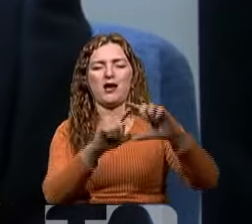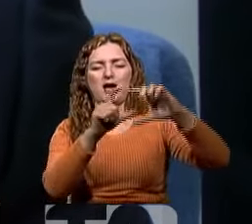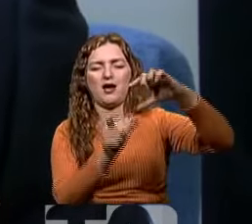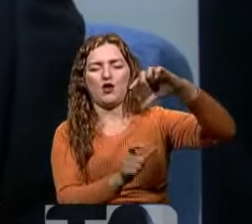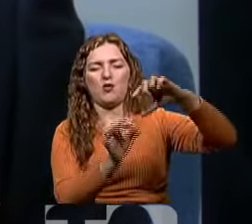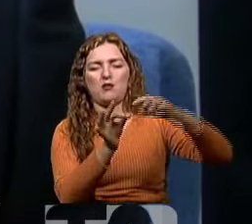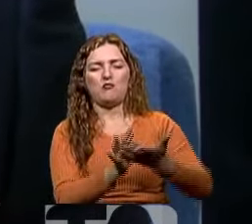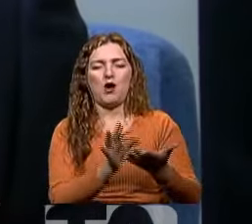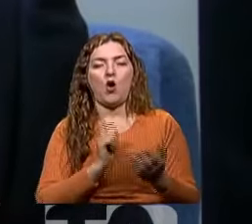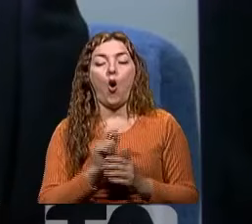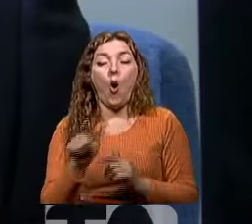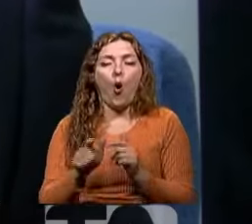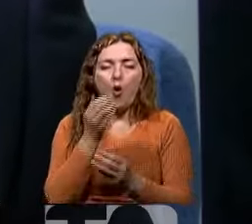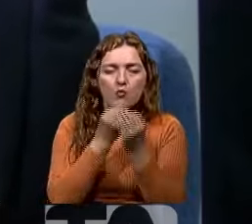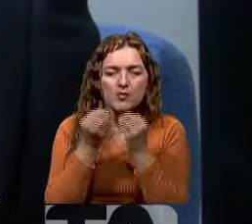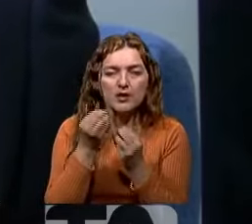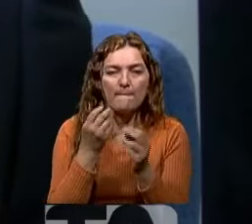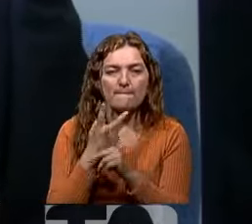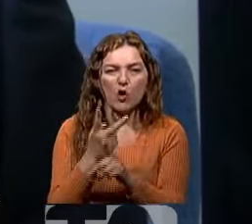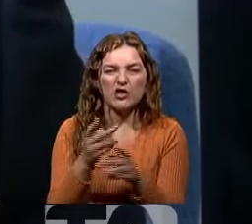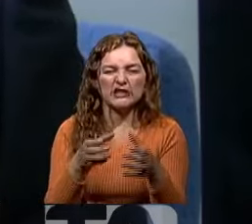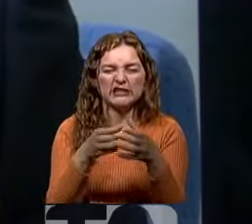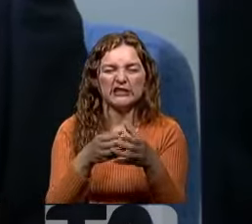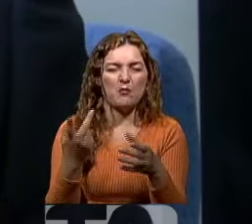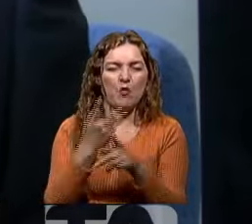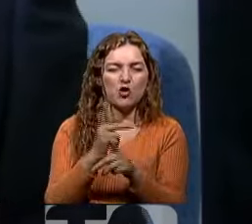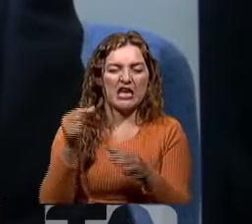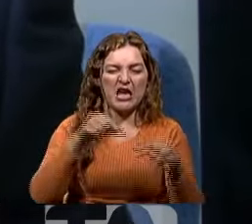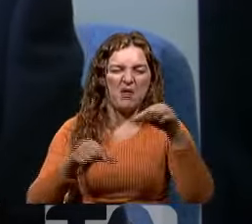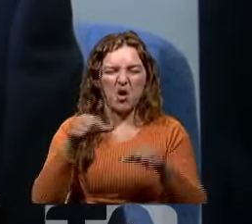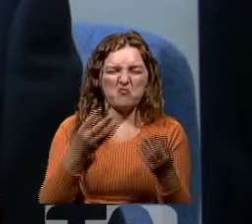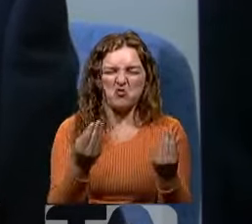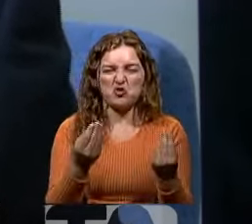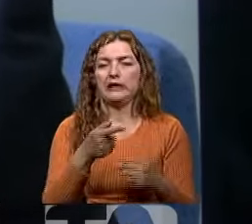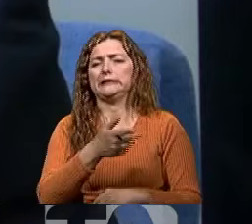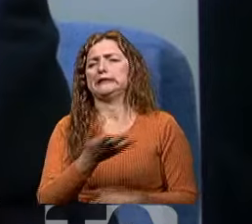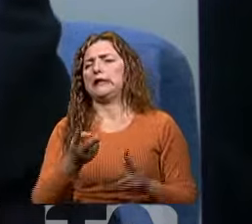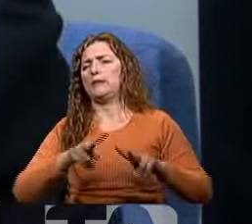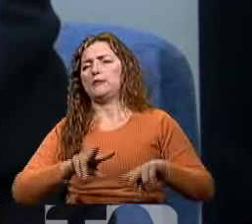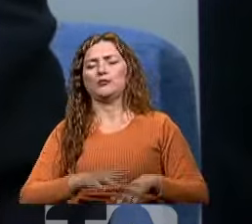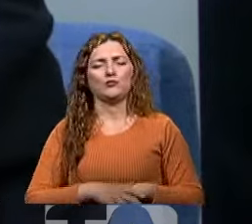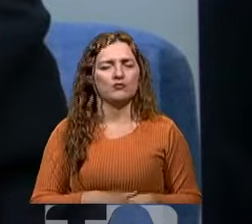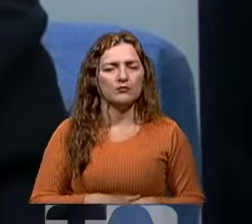elementos que para conservarlos. Hay algo que se utiliza o que se utiliza mucho ahora y son